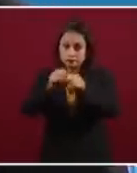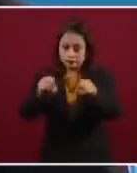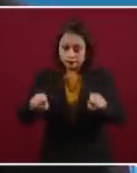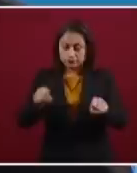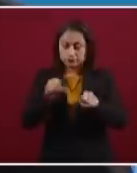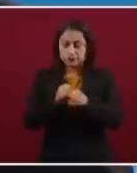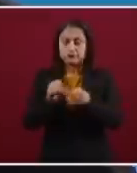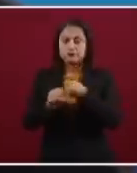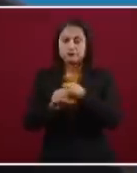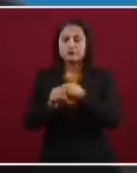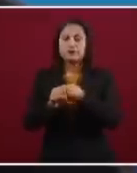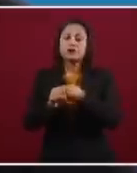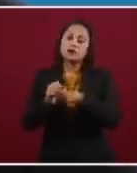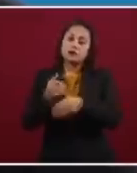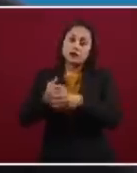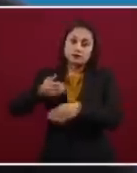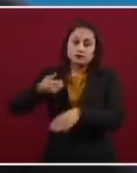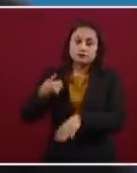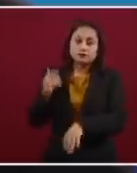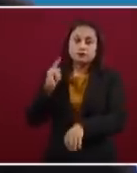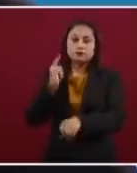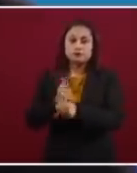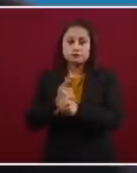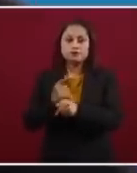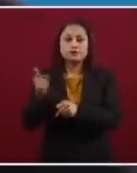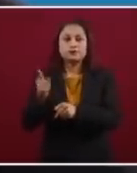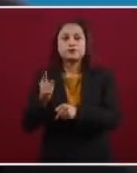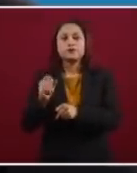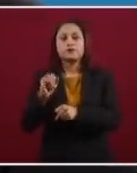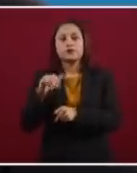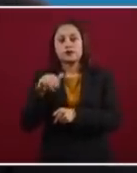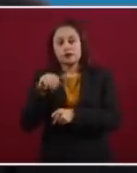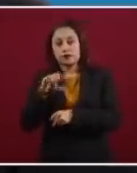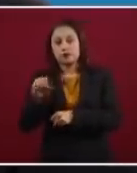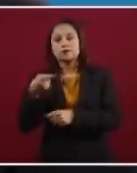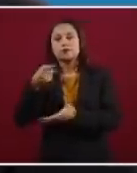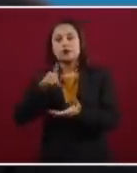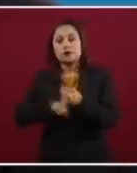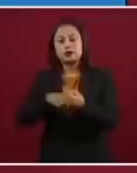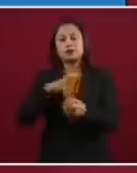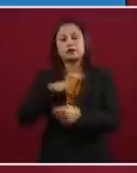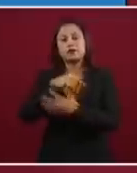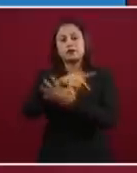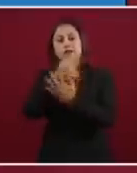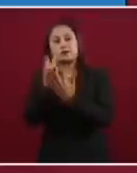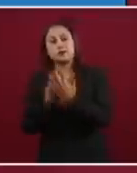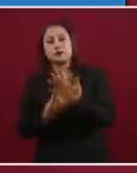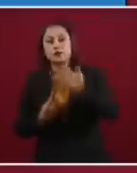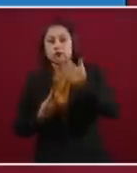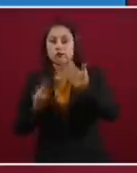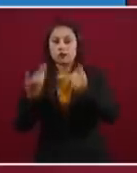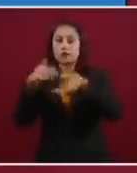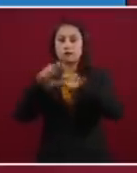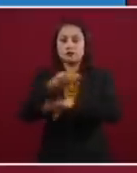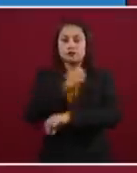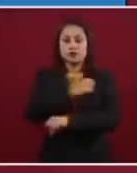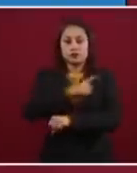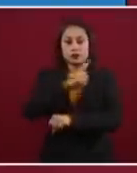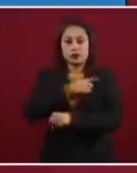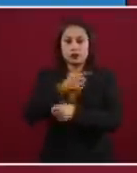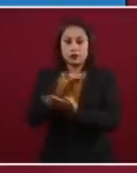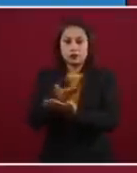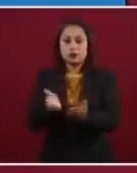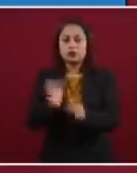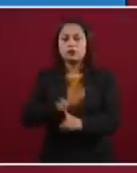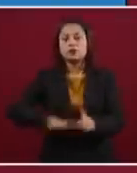instituto mexicano del seguro social en su régimen ordinario tiene cinco programas de salud pública que cubren múltiples aspectos y están